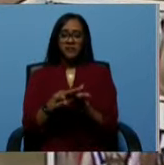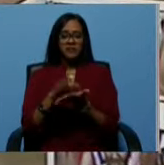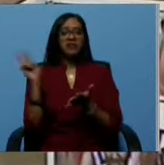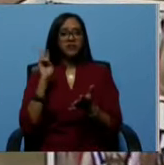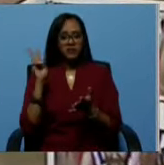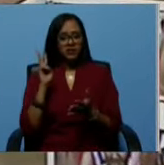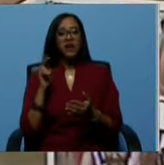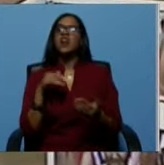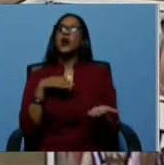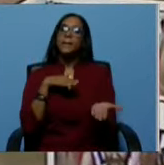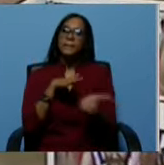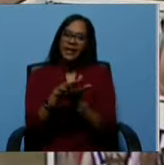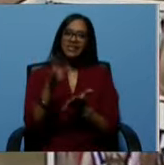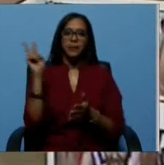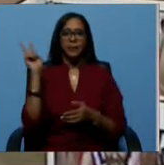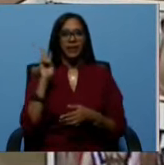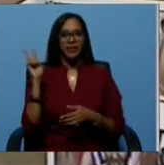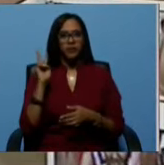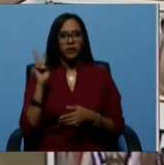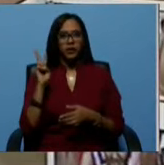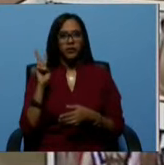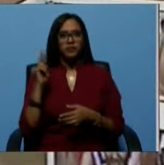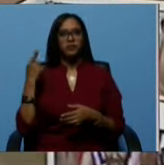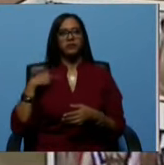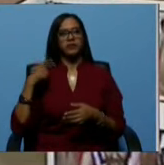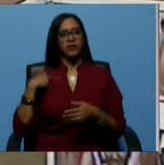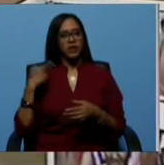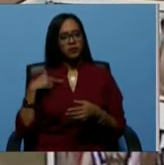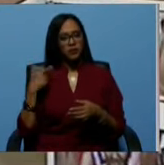lo que ocurre en Venezuela, lo que pasa en Venezuela, tendrá impacto